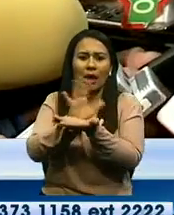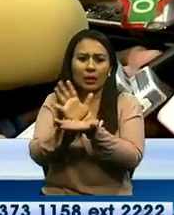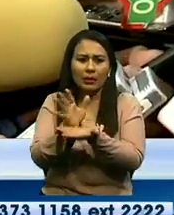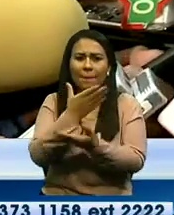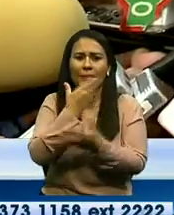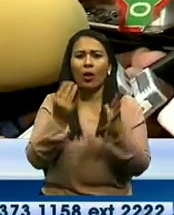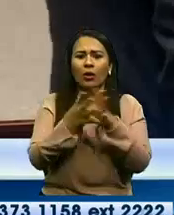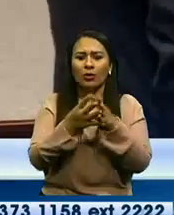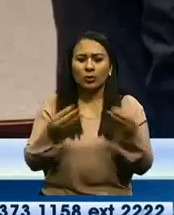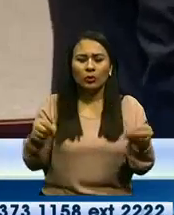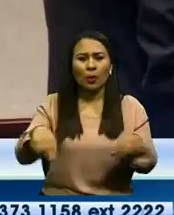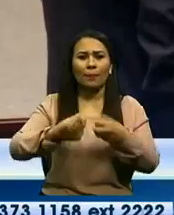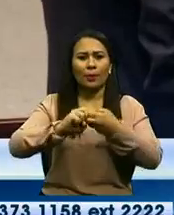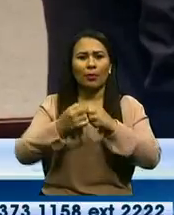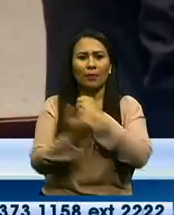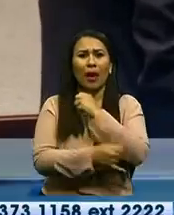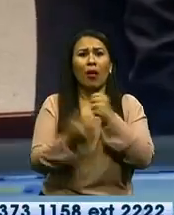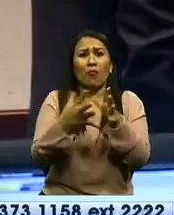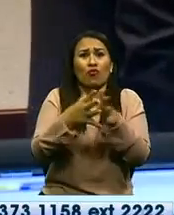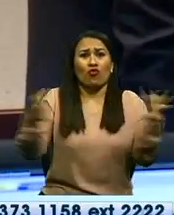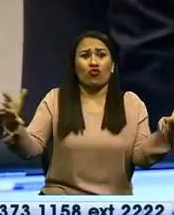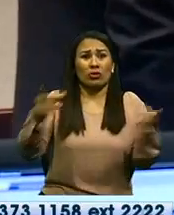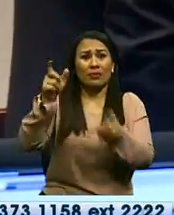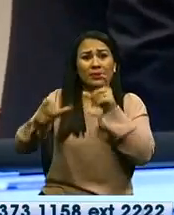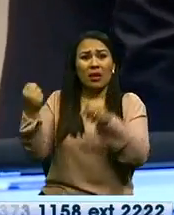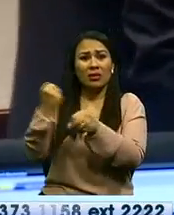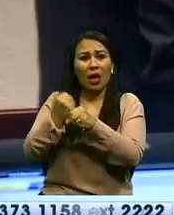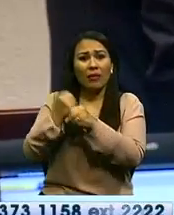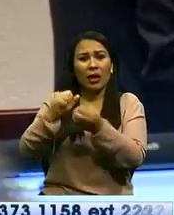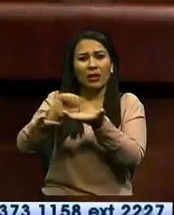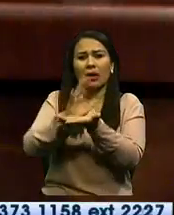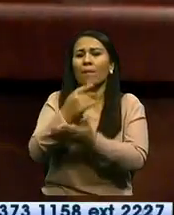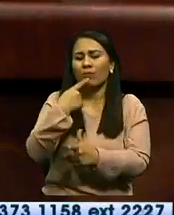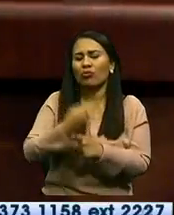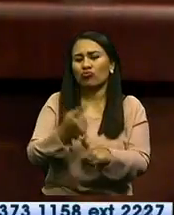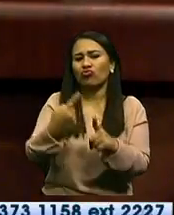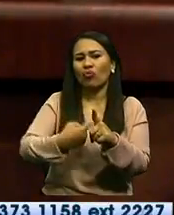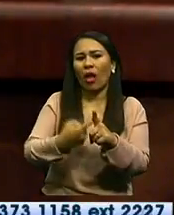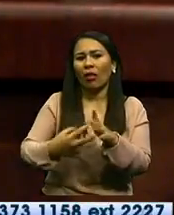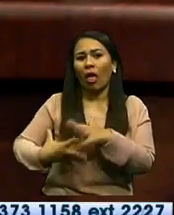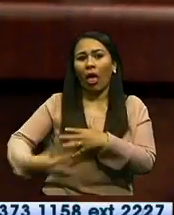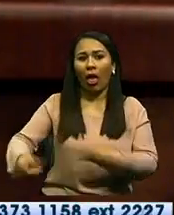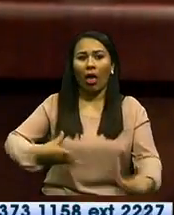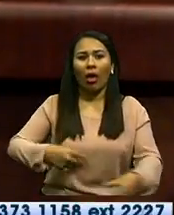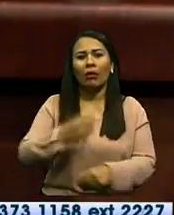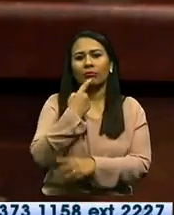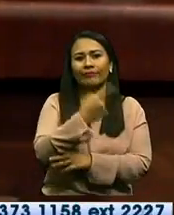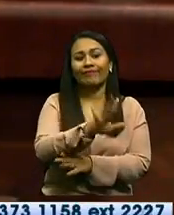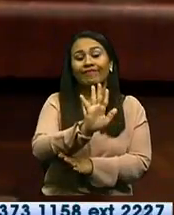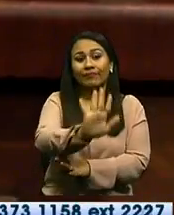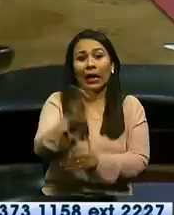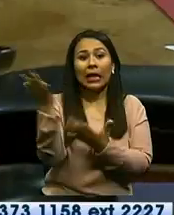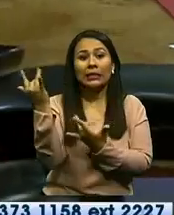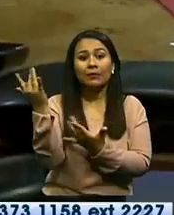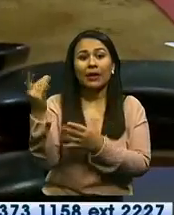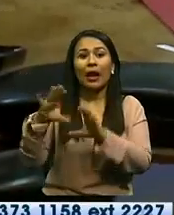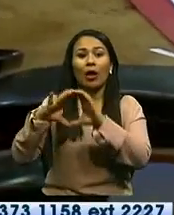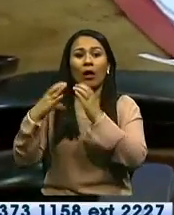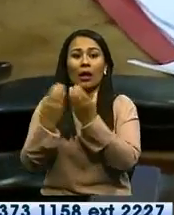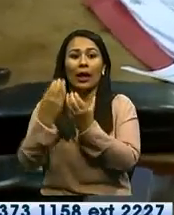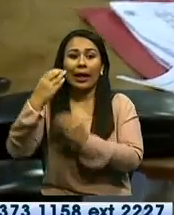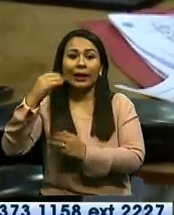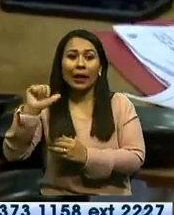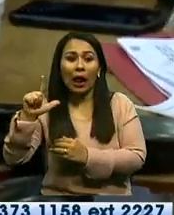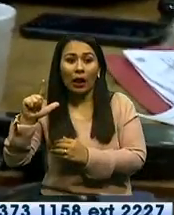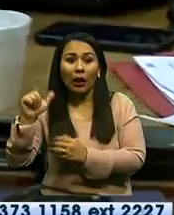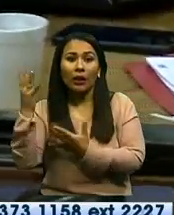problemas del país. La posibilidad de una revisión de salarios en la Asamblea dependerá de la decisión que tome su ente administrativo, que es el CAL. Los legisladores